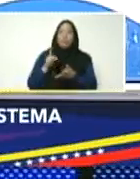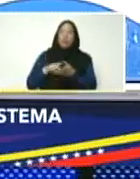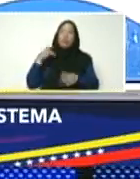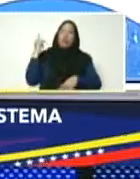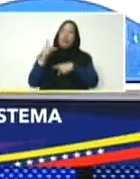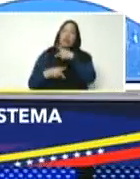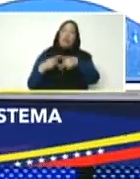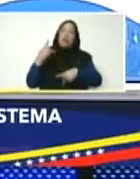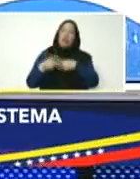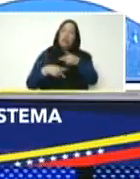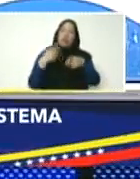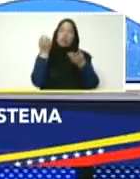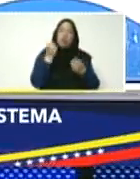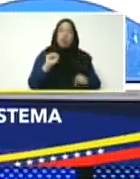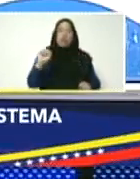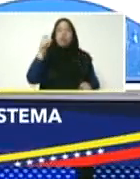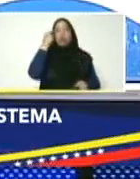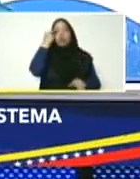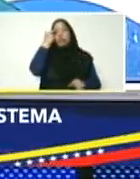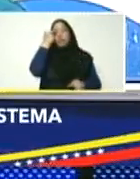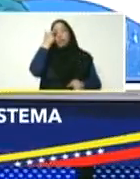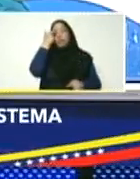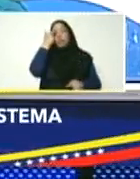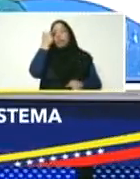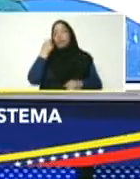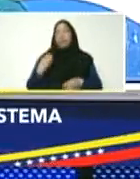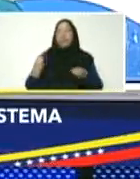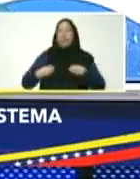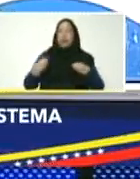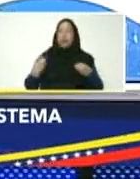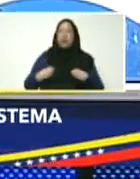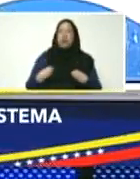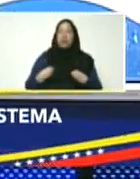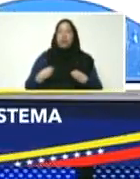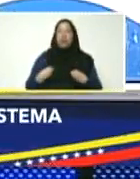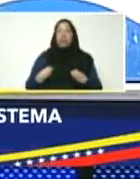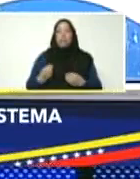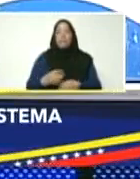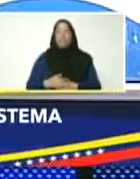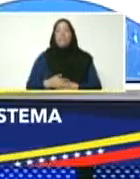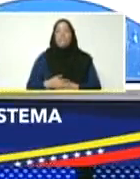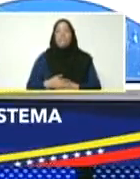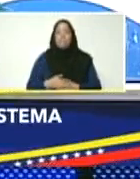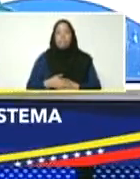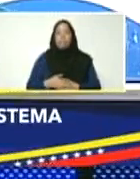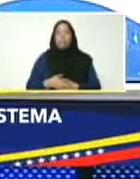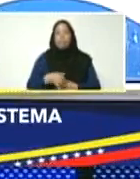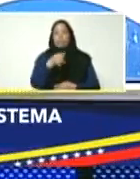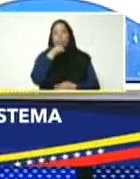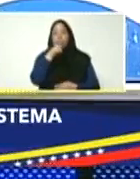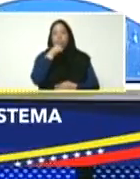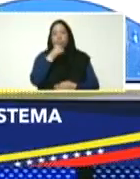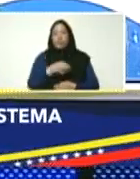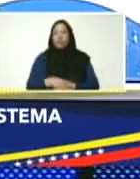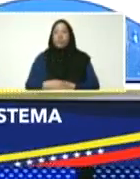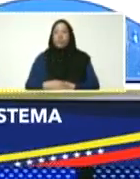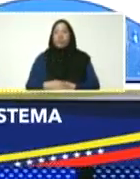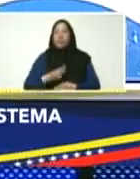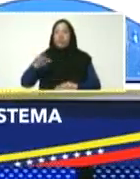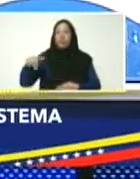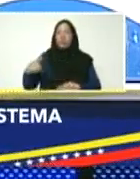proceso sociopolítico que trasciende la vida de un simple partido. El PSUV no